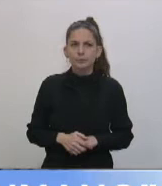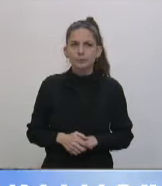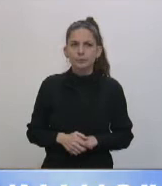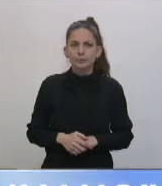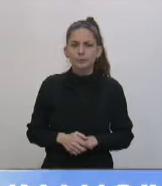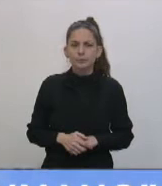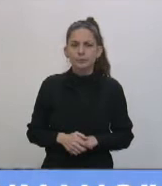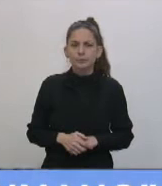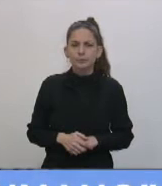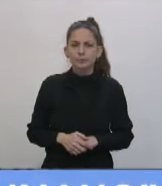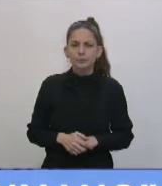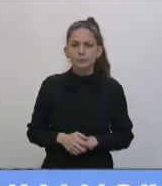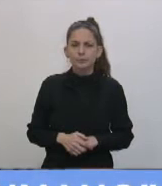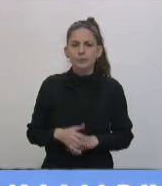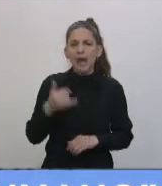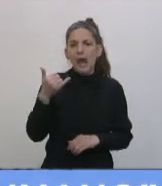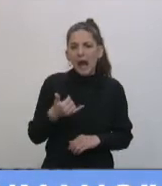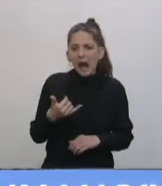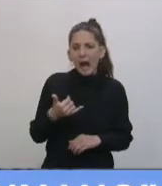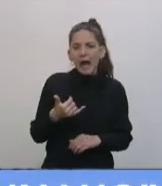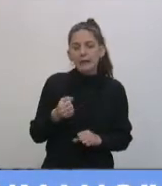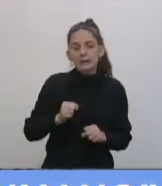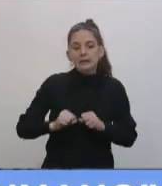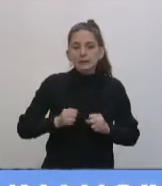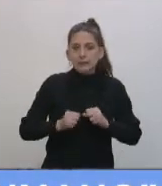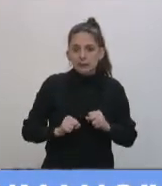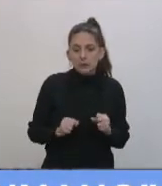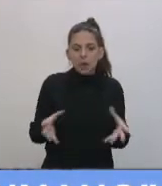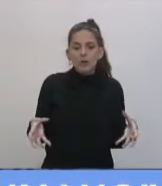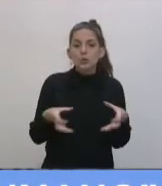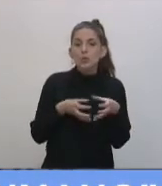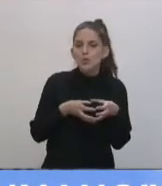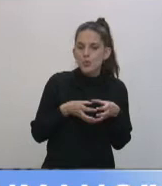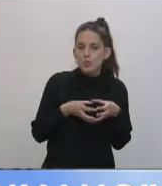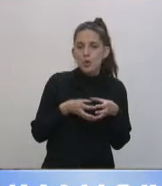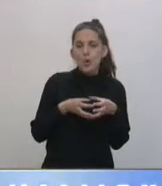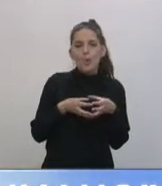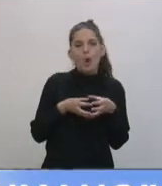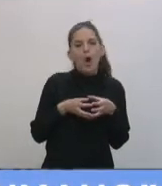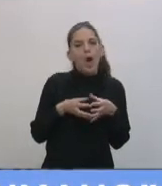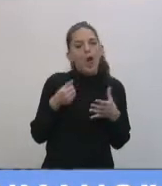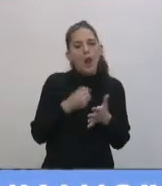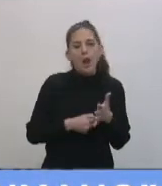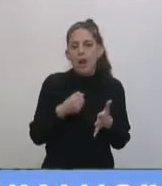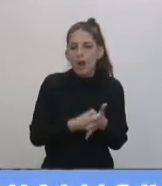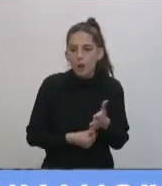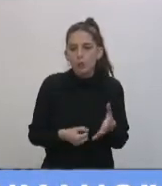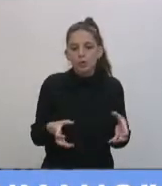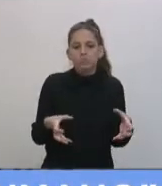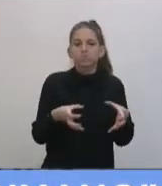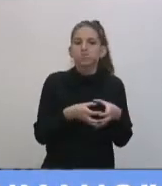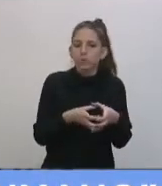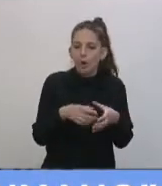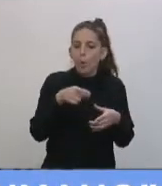Hubo tensiones, hay tensiones, hay un grupo hegemónico que le cuesta mucho darle lugar a la contrahegemonía, y cuando esta